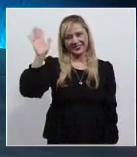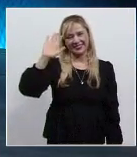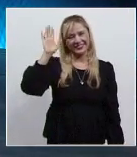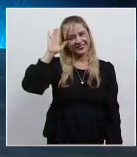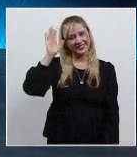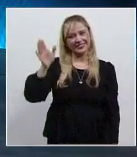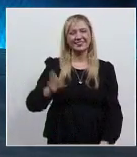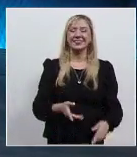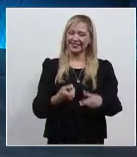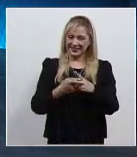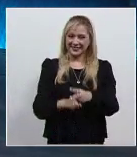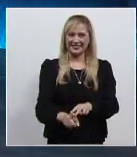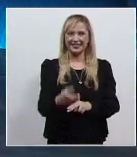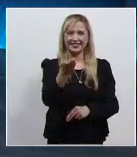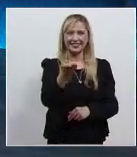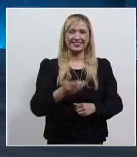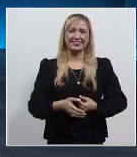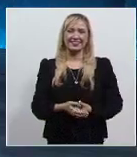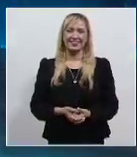Nidia, comenzamos.